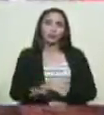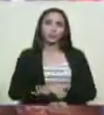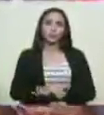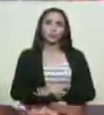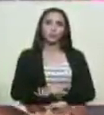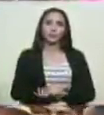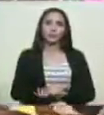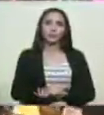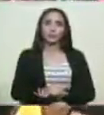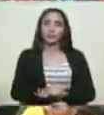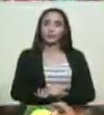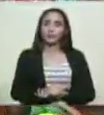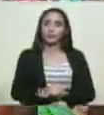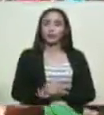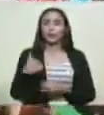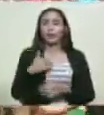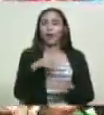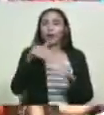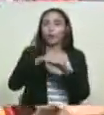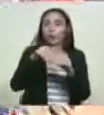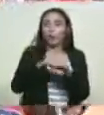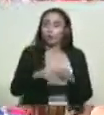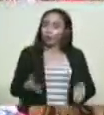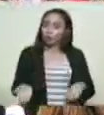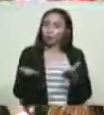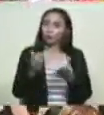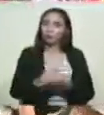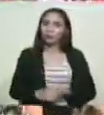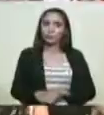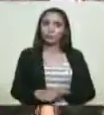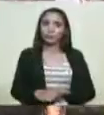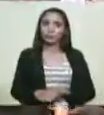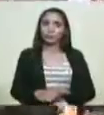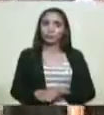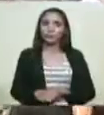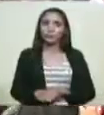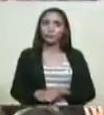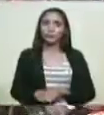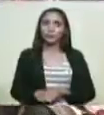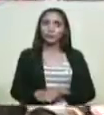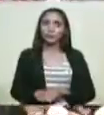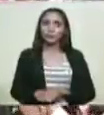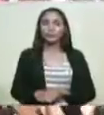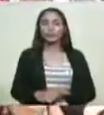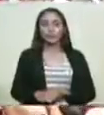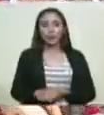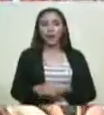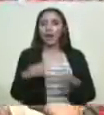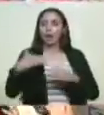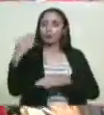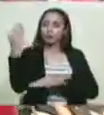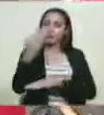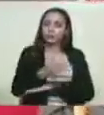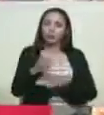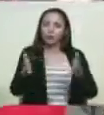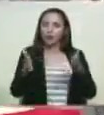maquinaria para movilizar los votos y obtener una gran victoria.